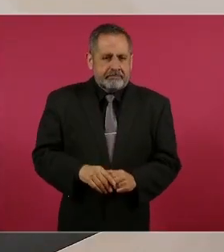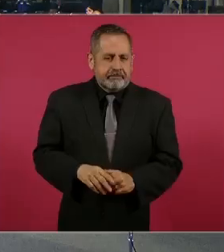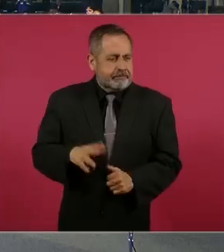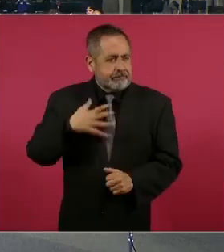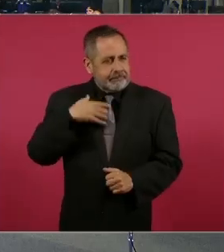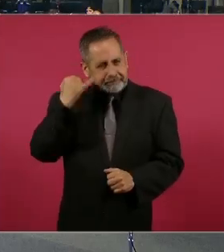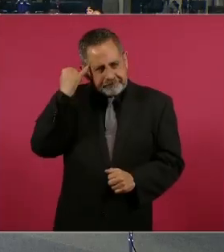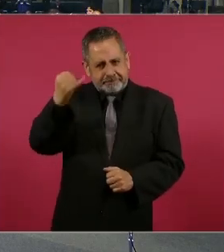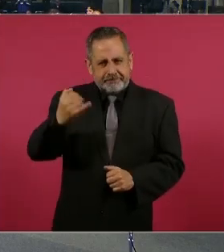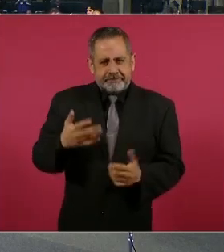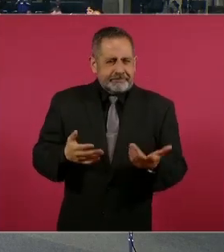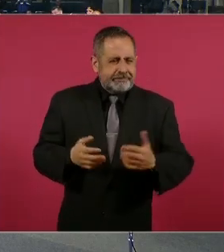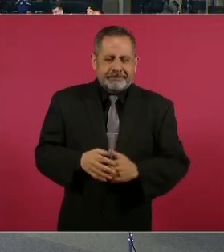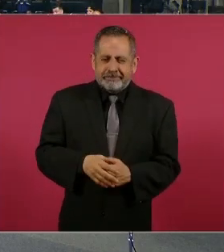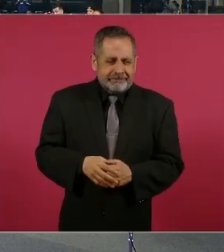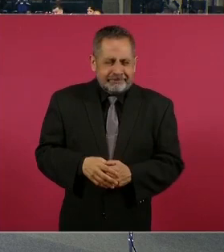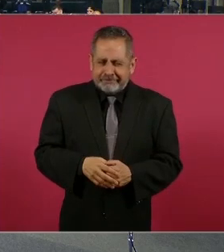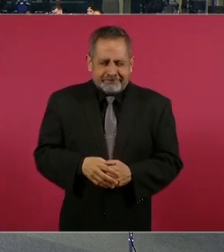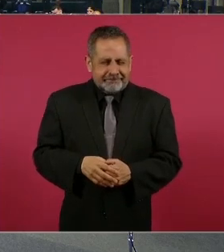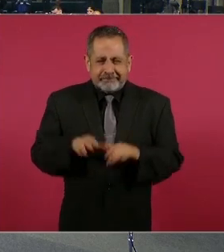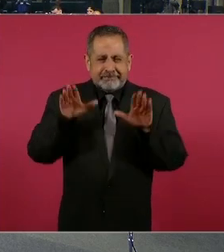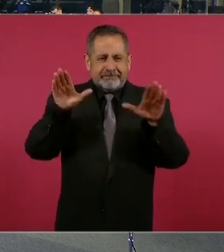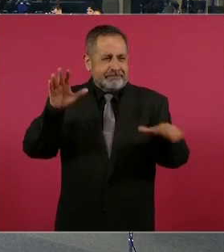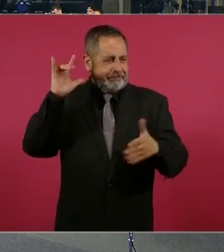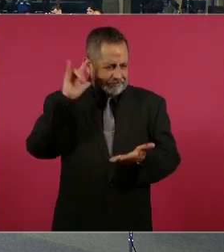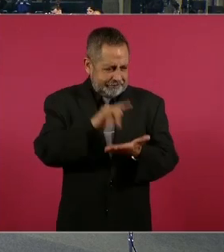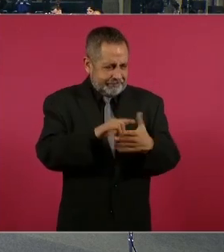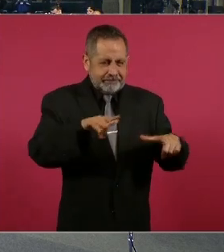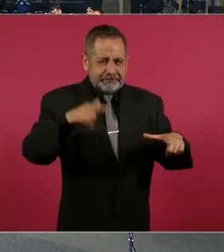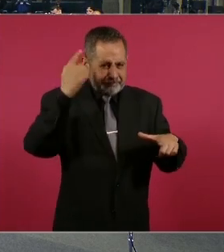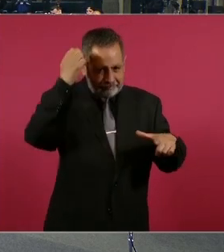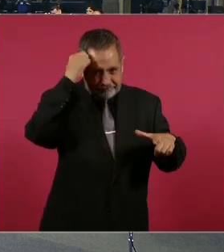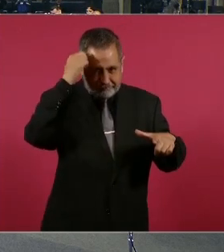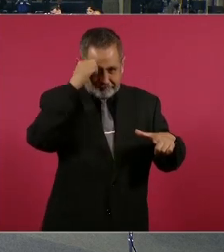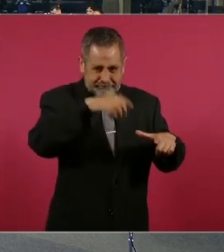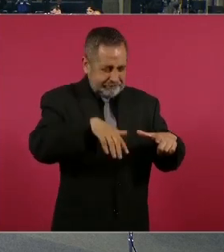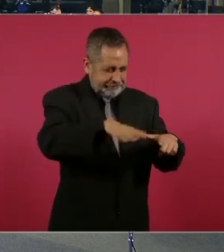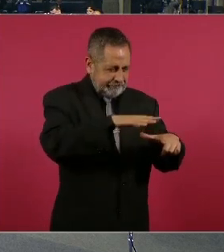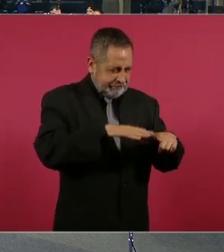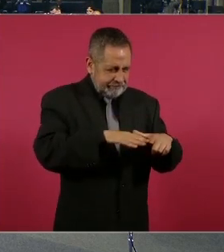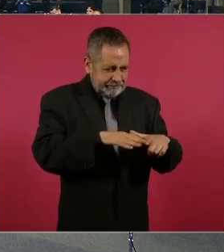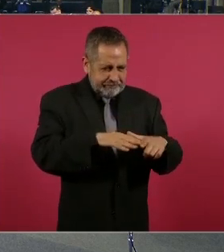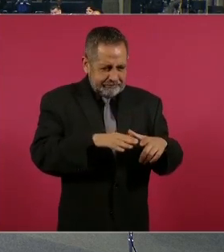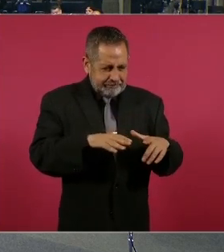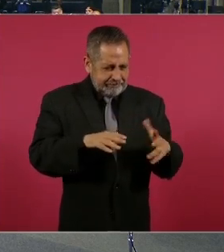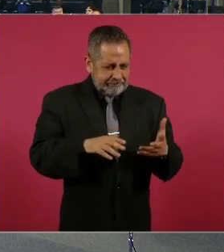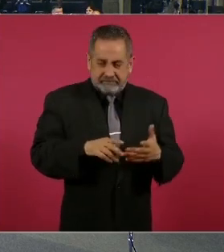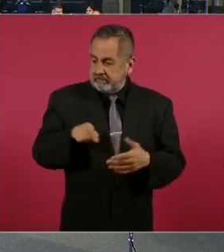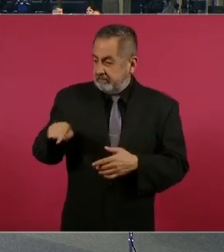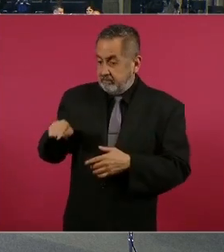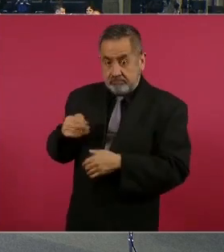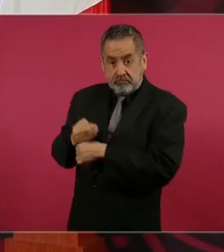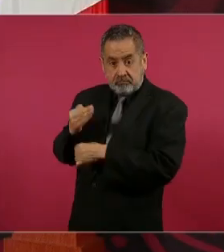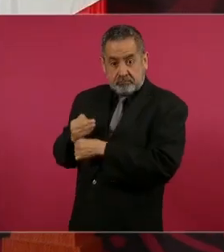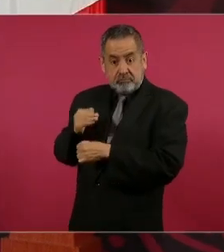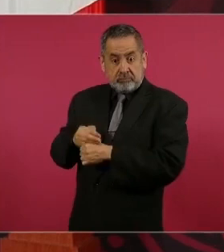Imagínense hacer el aeropuerto en el lago de Texcoco, cerrar el actual aeropuerto,